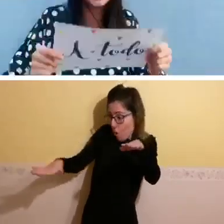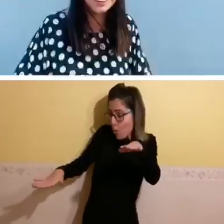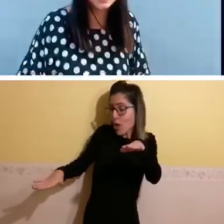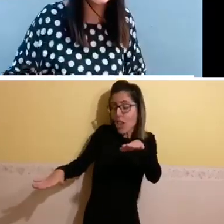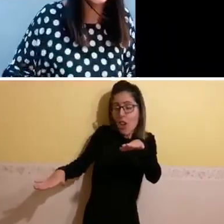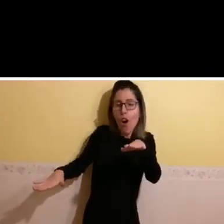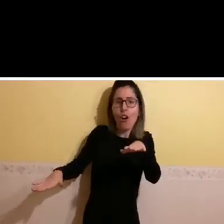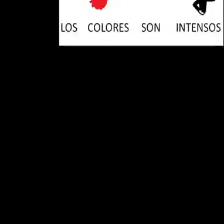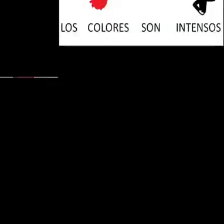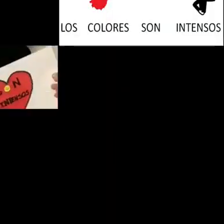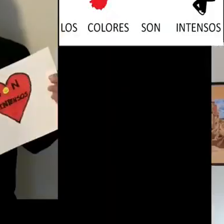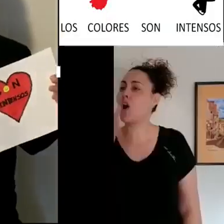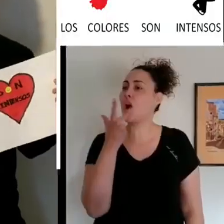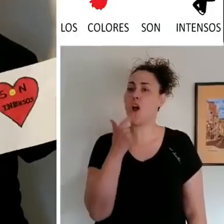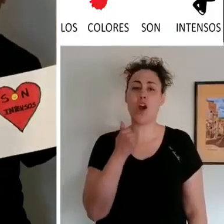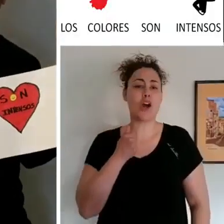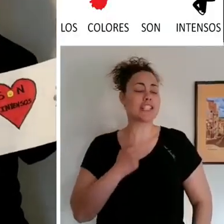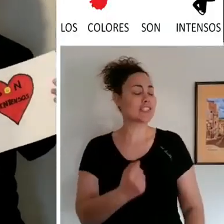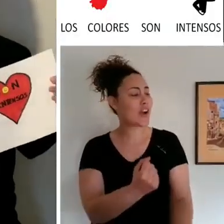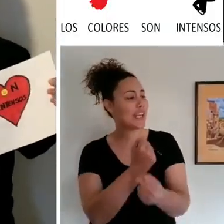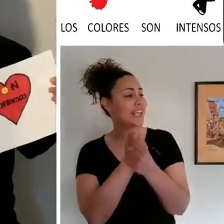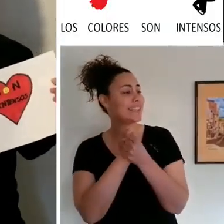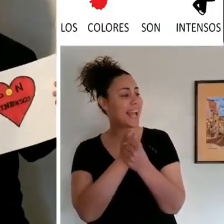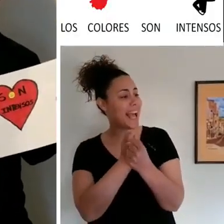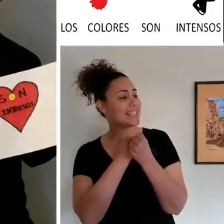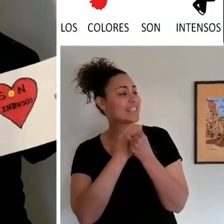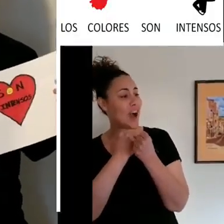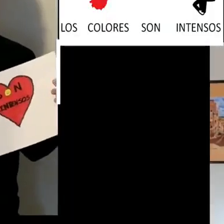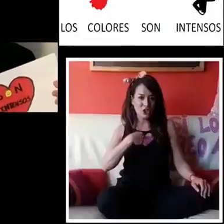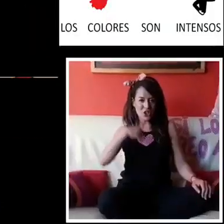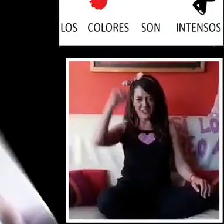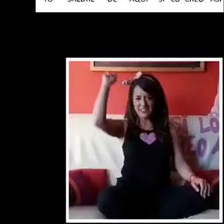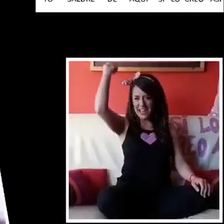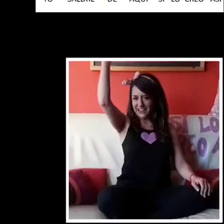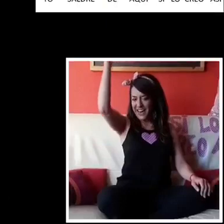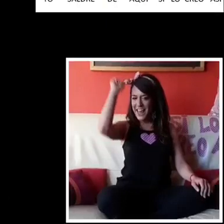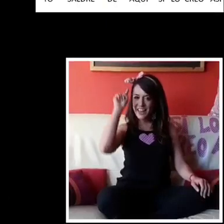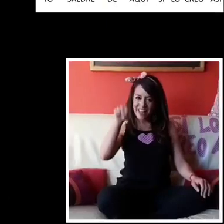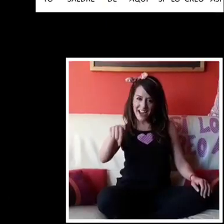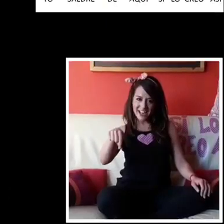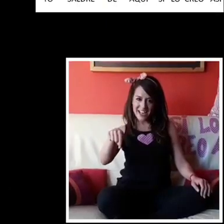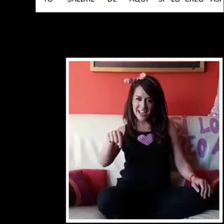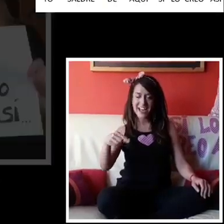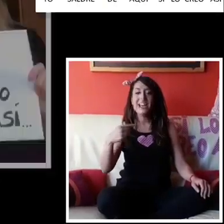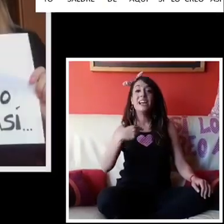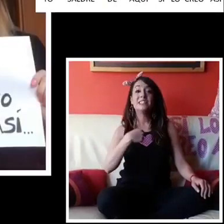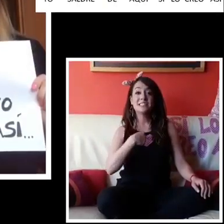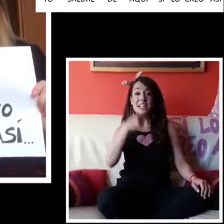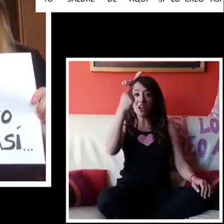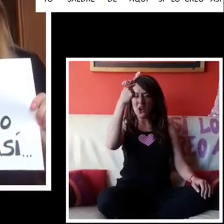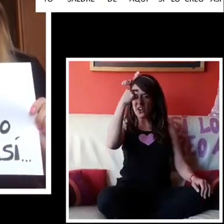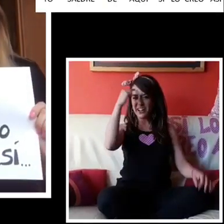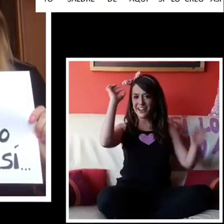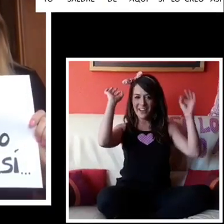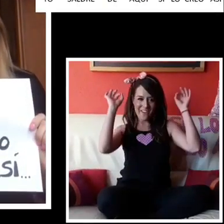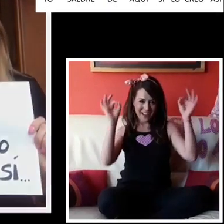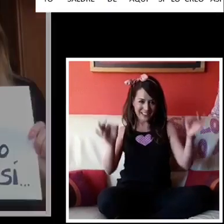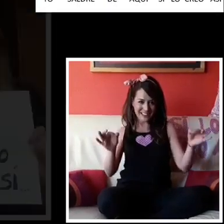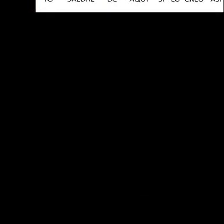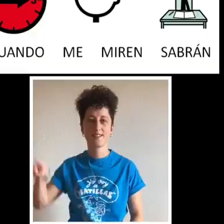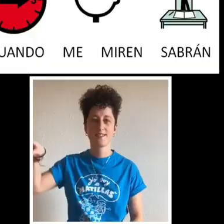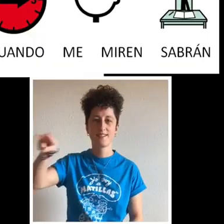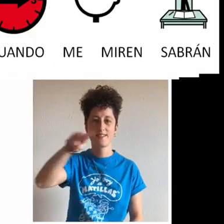todo como un niño, los colores son intensos. Yo saldré de aquí, si lo